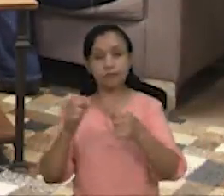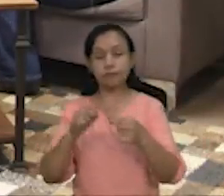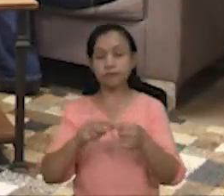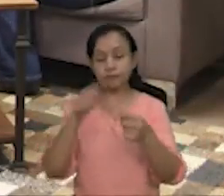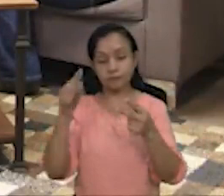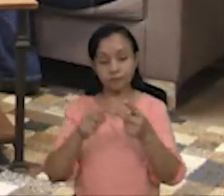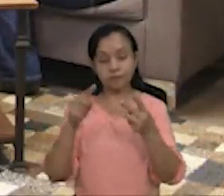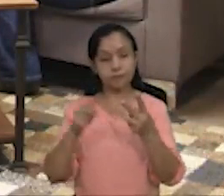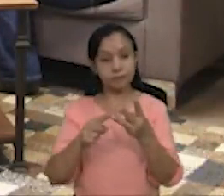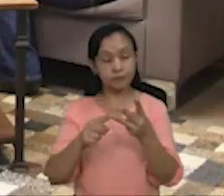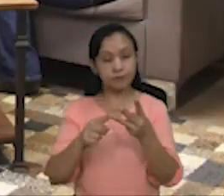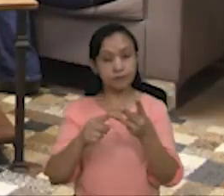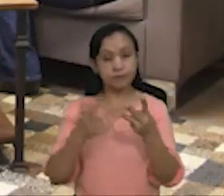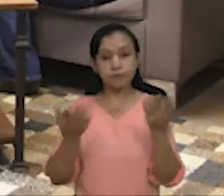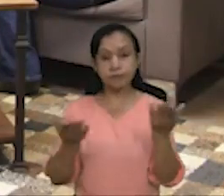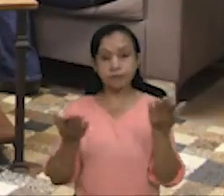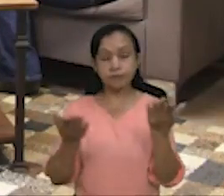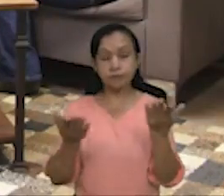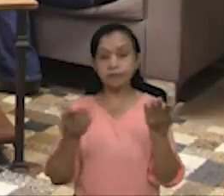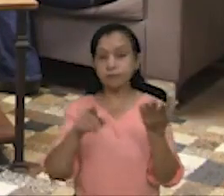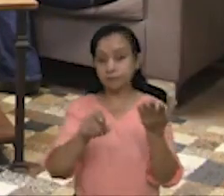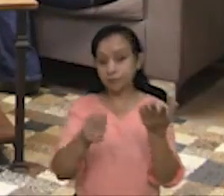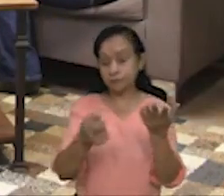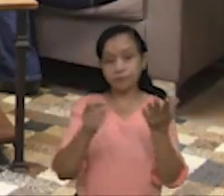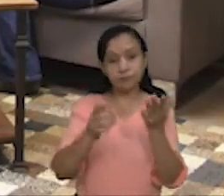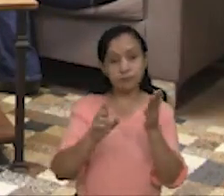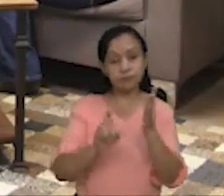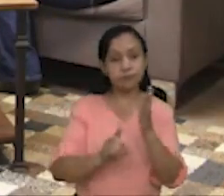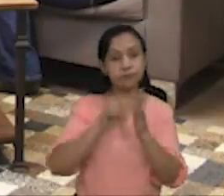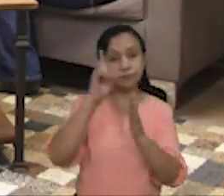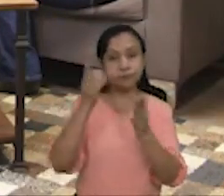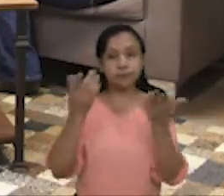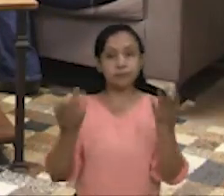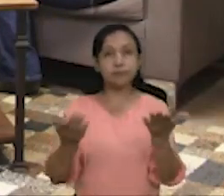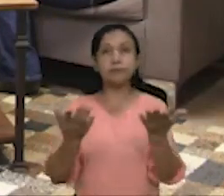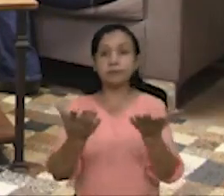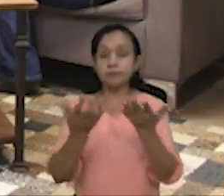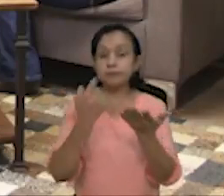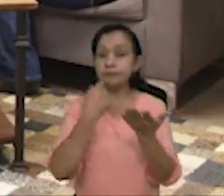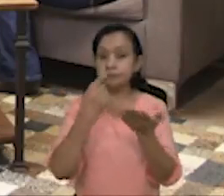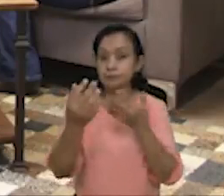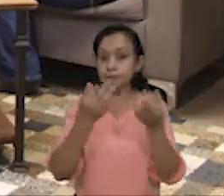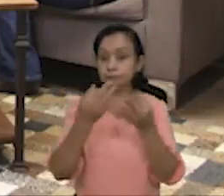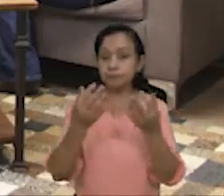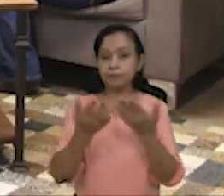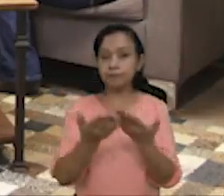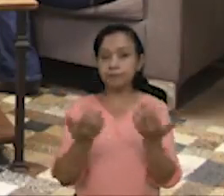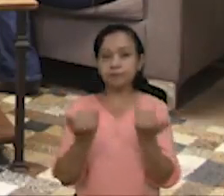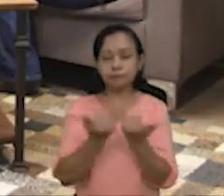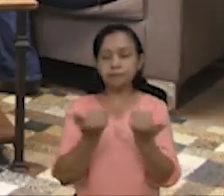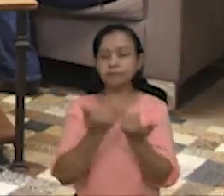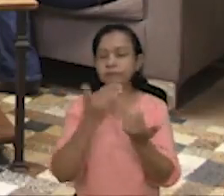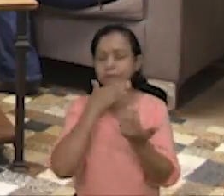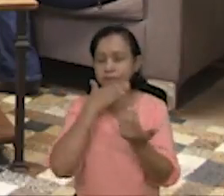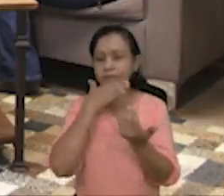estuve en comunicación, género y desarrollo. Quiero decirte que hay un dilema